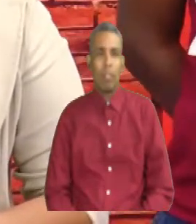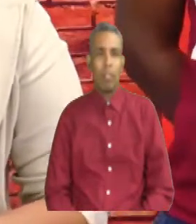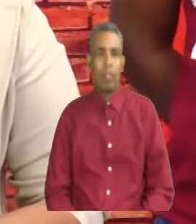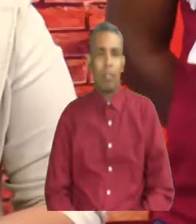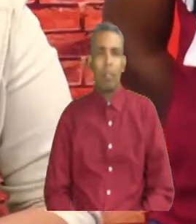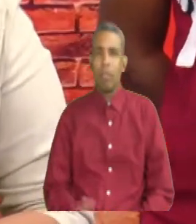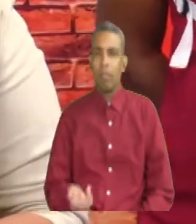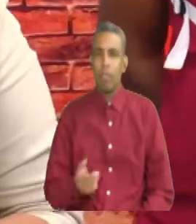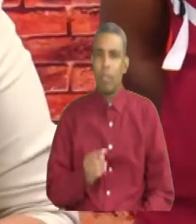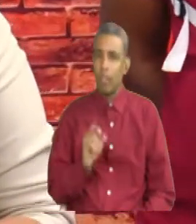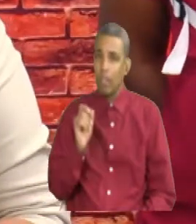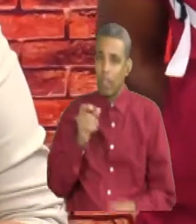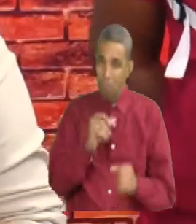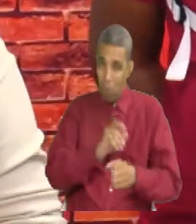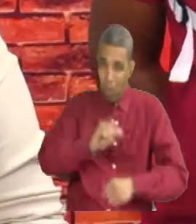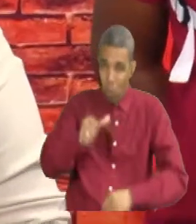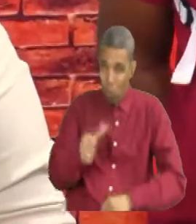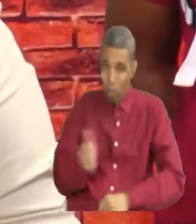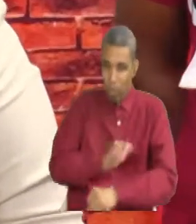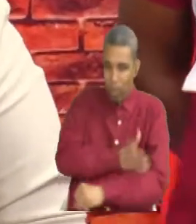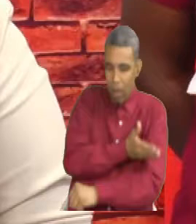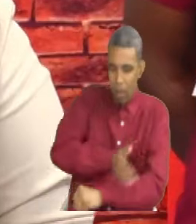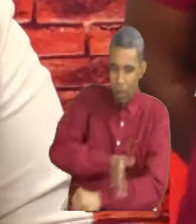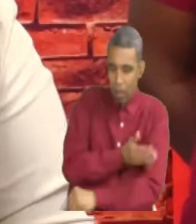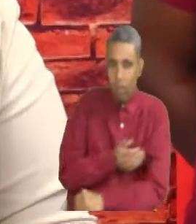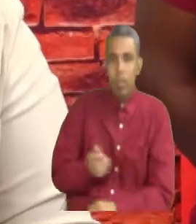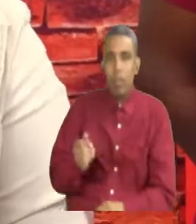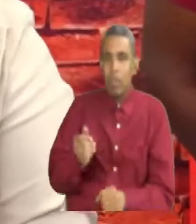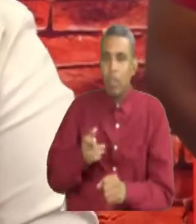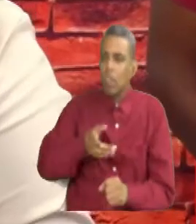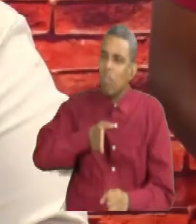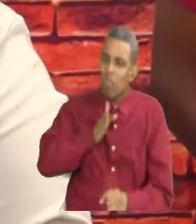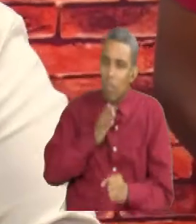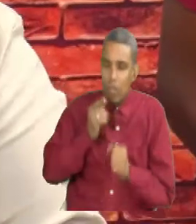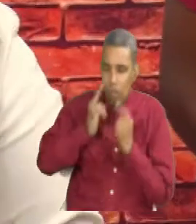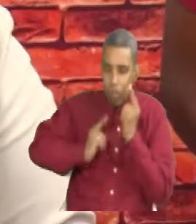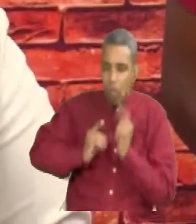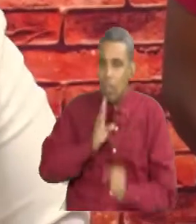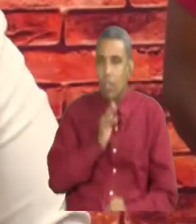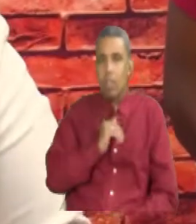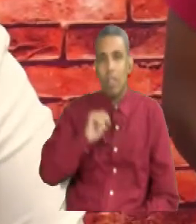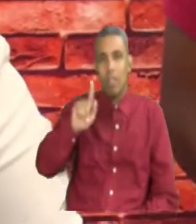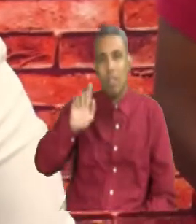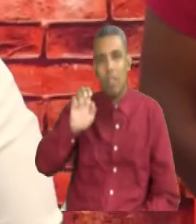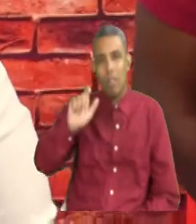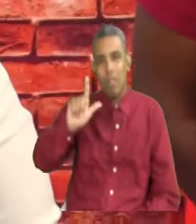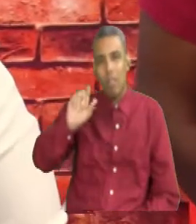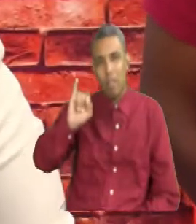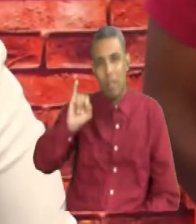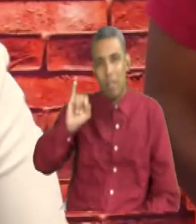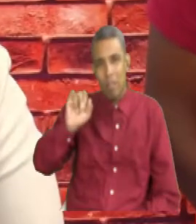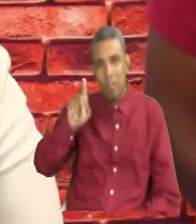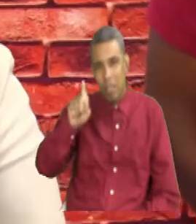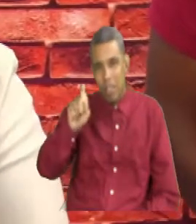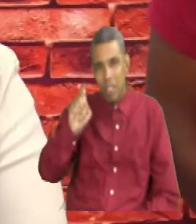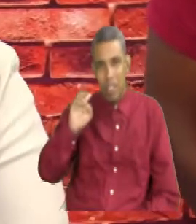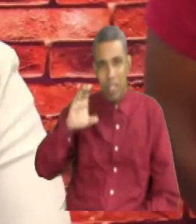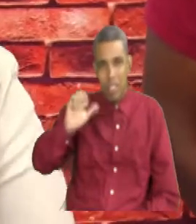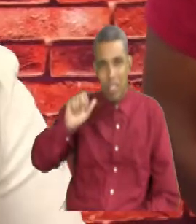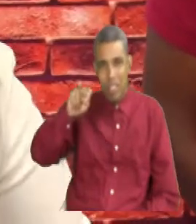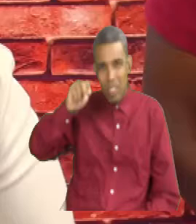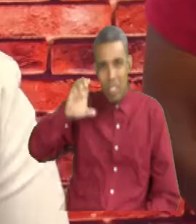Lloró, que es del compositor Félix Canchila Cruz, y se encuentra también la canción Lágrimas de Cocodrilo, que es